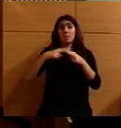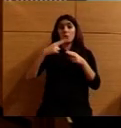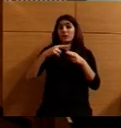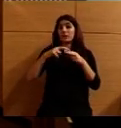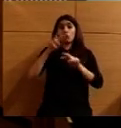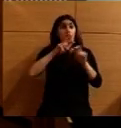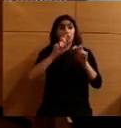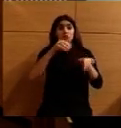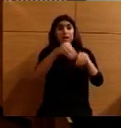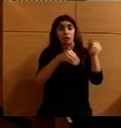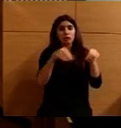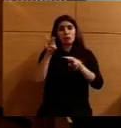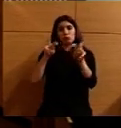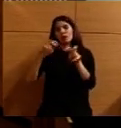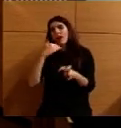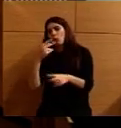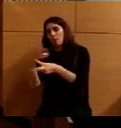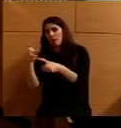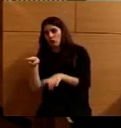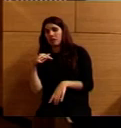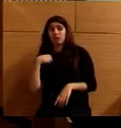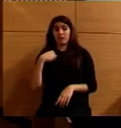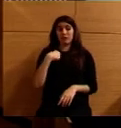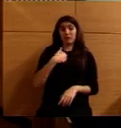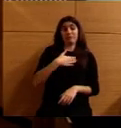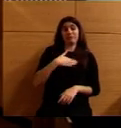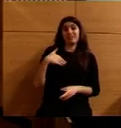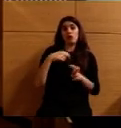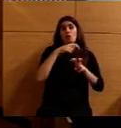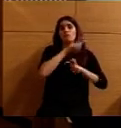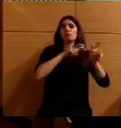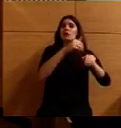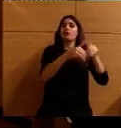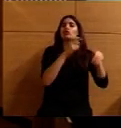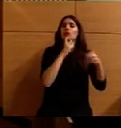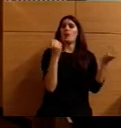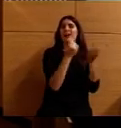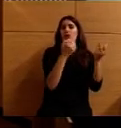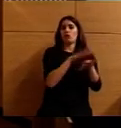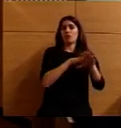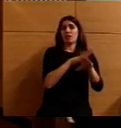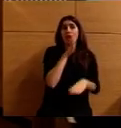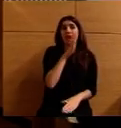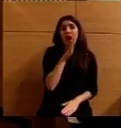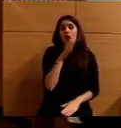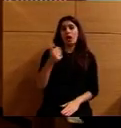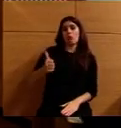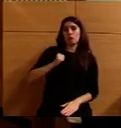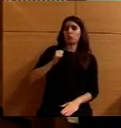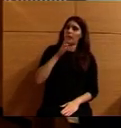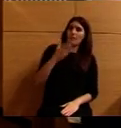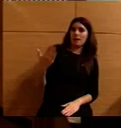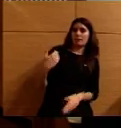cosa peor. Y yo creo que los votos se buscan con la acción de gobierno. Y por lo tanto ahora están en la oportunidad de contribuir a esa